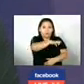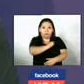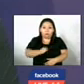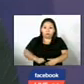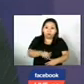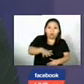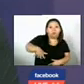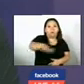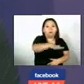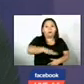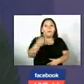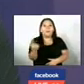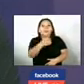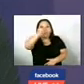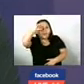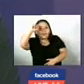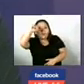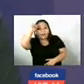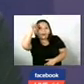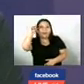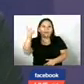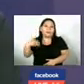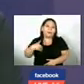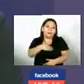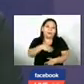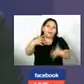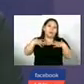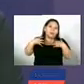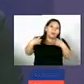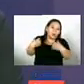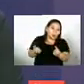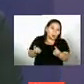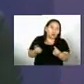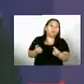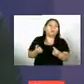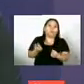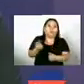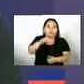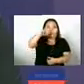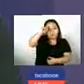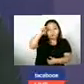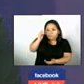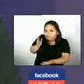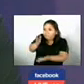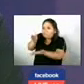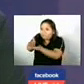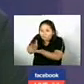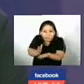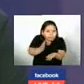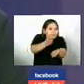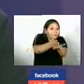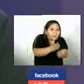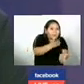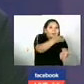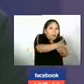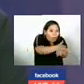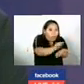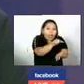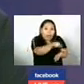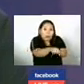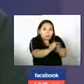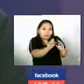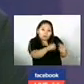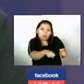los promotores de la salud en la cual los promotores de salud van a desplazarse a todas las unidades de salud para que la